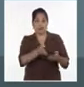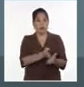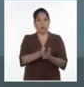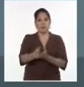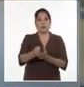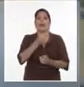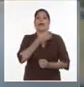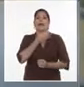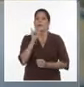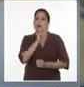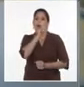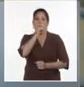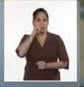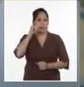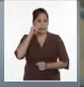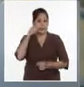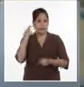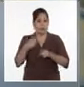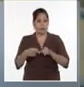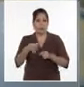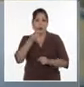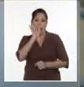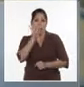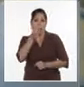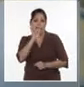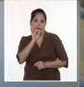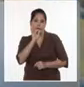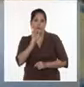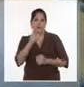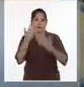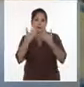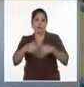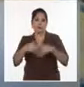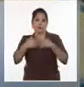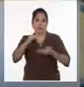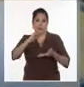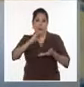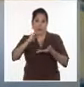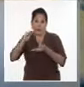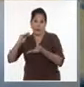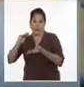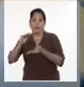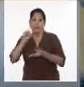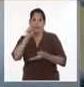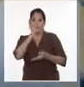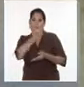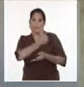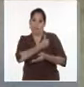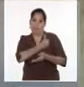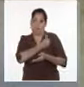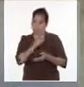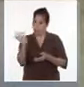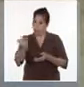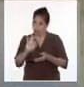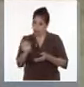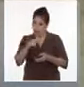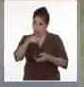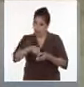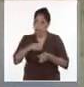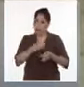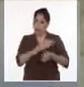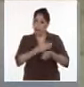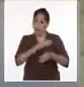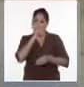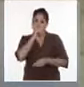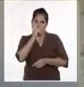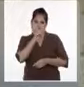de enero. El café la industria está entregando, el correspondiente al mes de noviembre, que tiene atraso, se